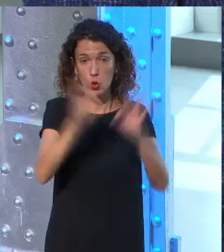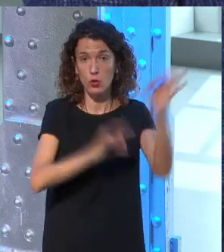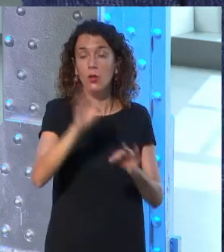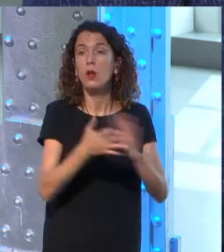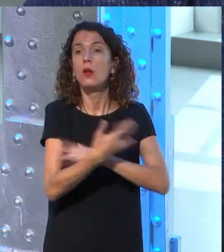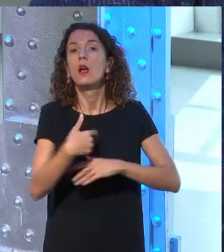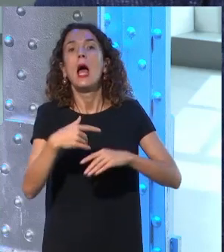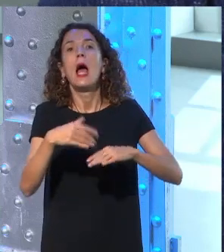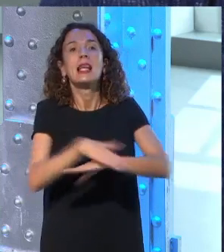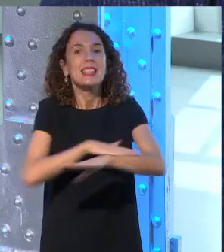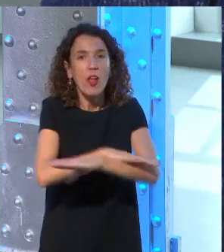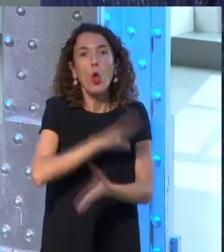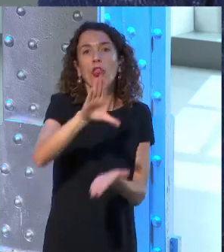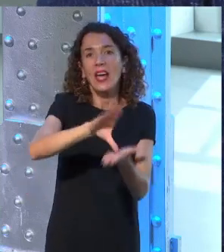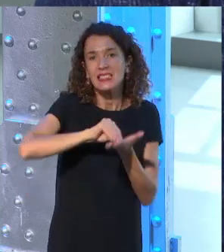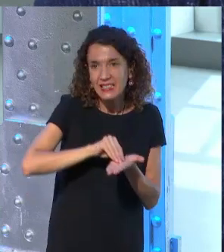conjunto,